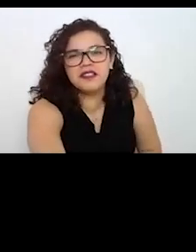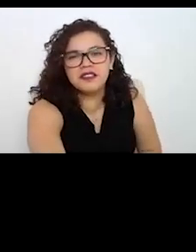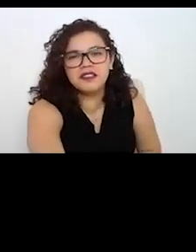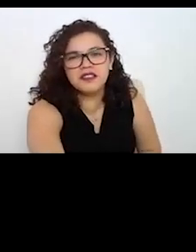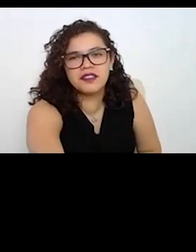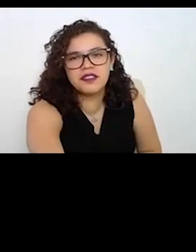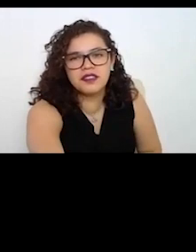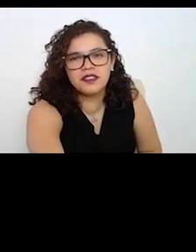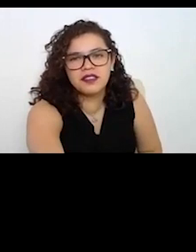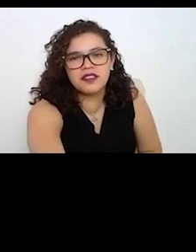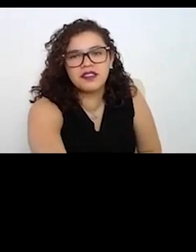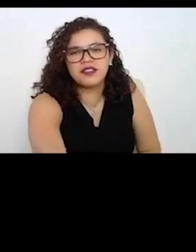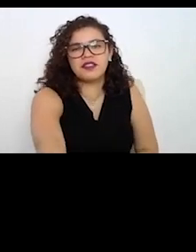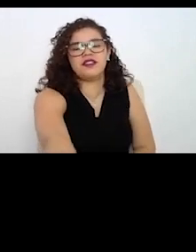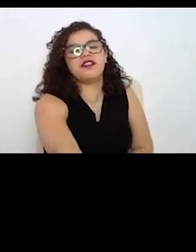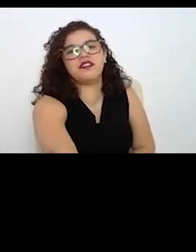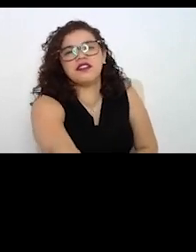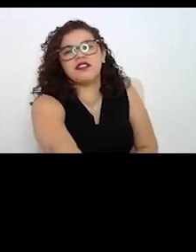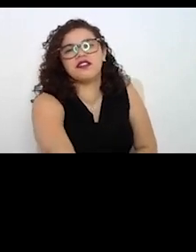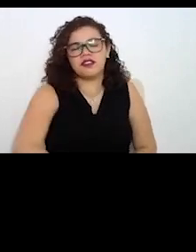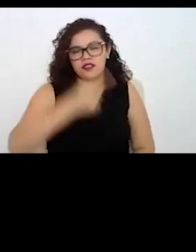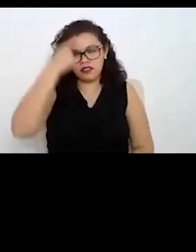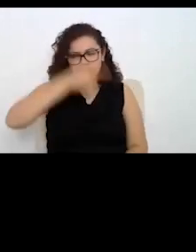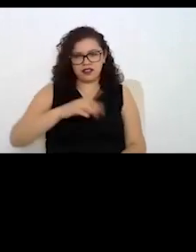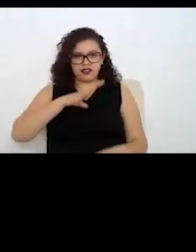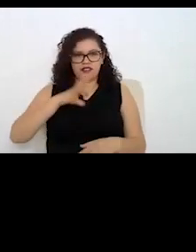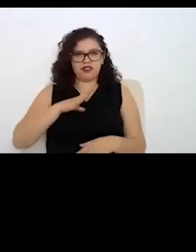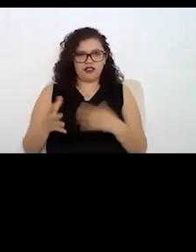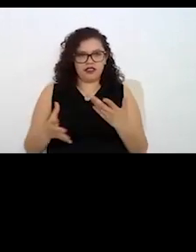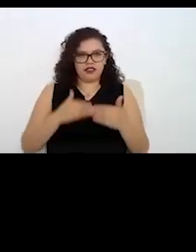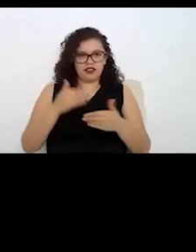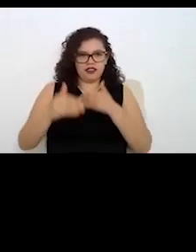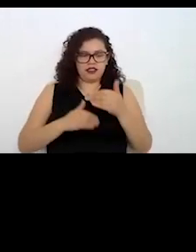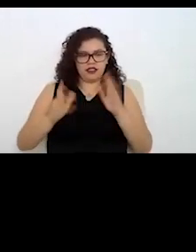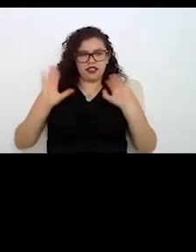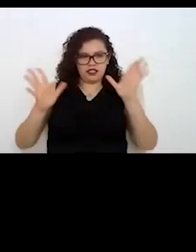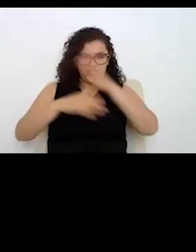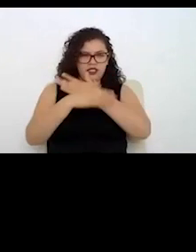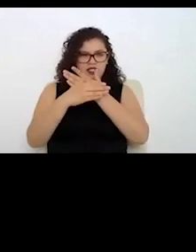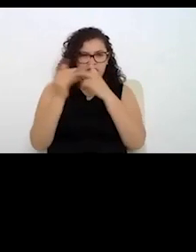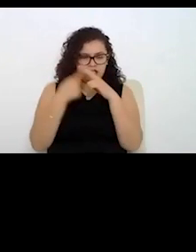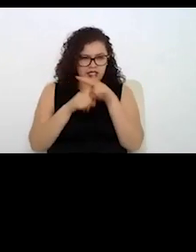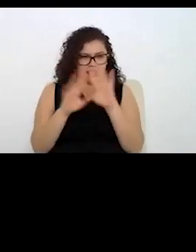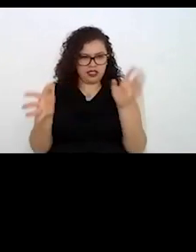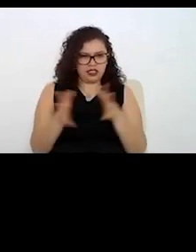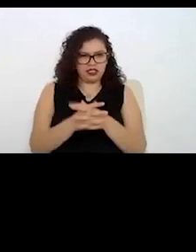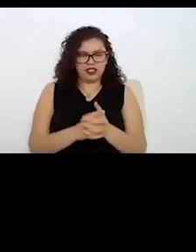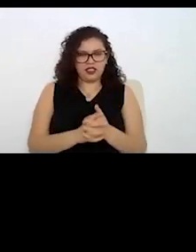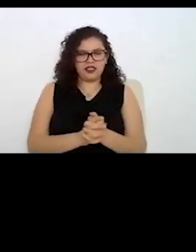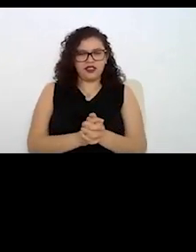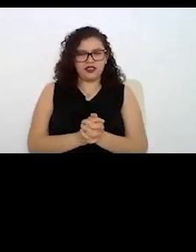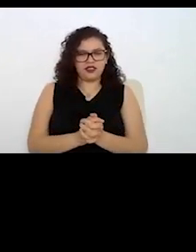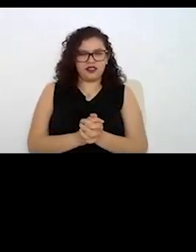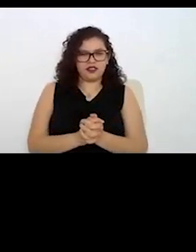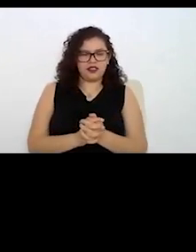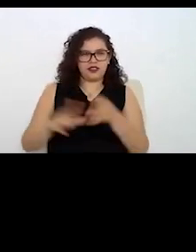todos los casos que ya tenían, los expedientes que ya tenían aperturados, pero todas las nuevas demandas laborales